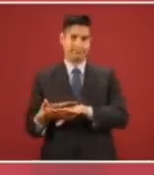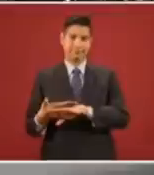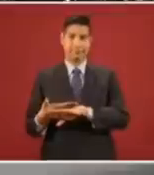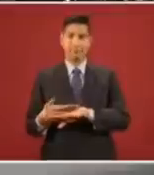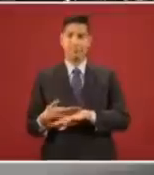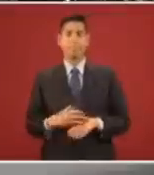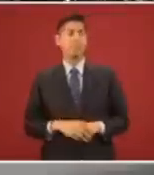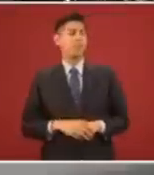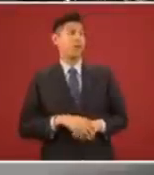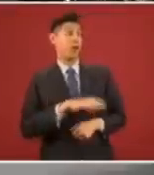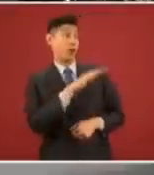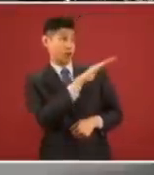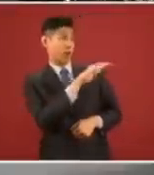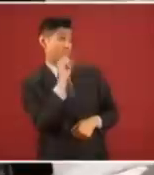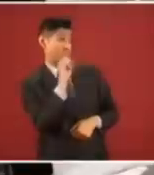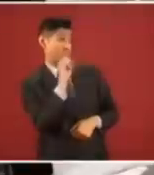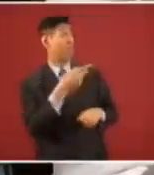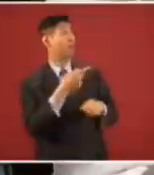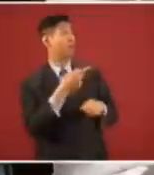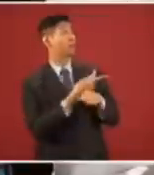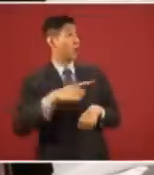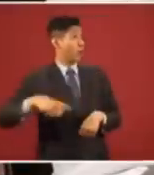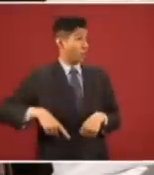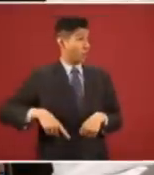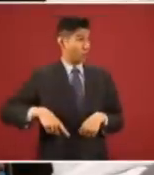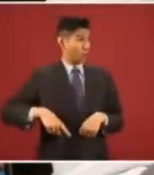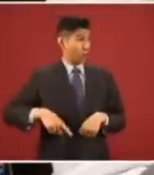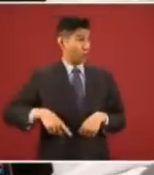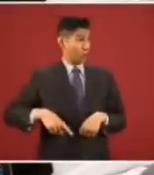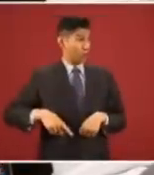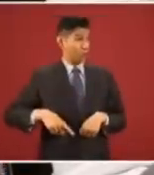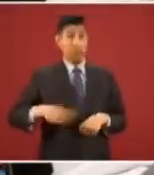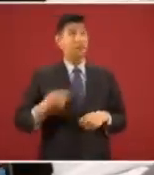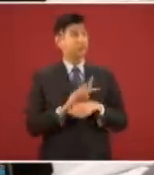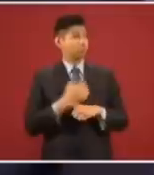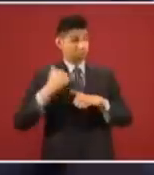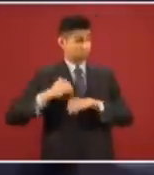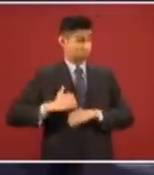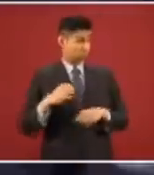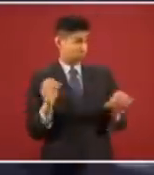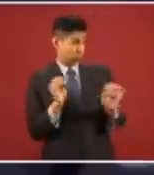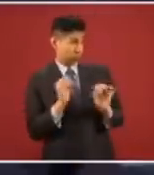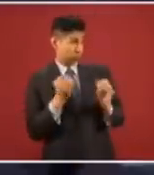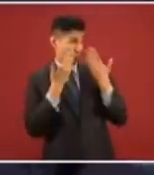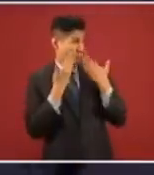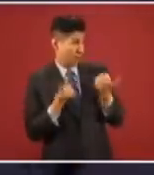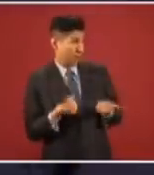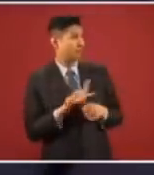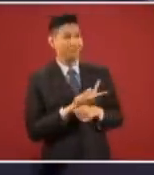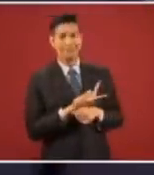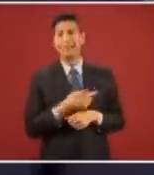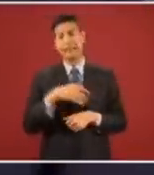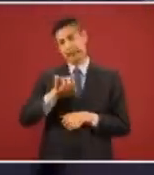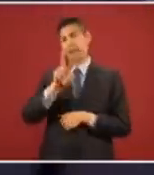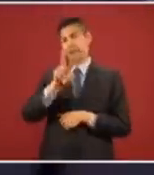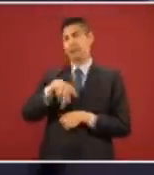de autoridad gubernamental también permite la violencia. Y también la falta de autoridad. Imagínense lo que pasaba en nuestro